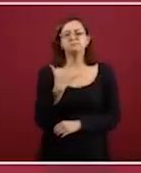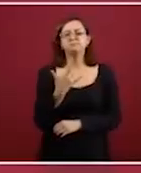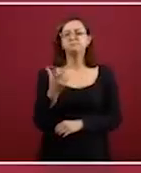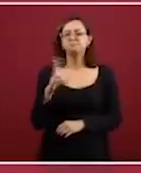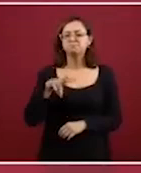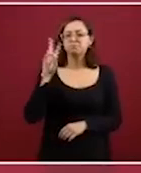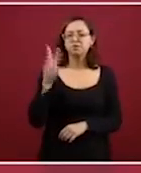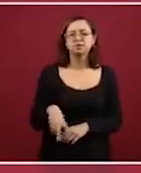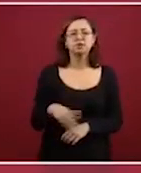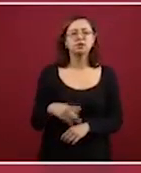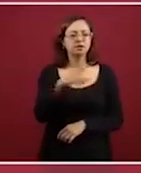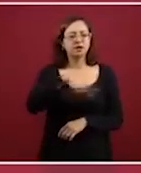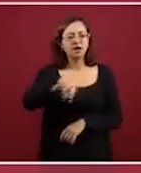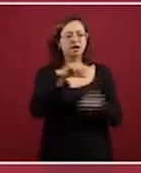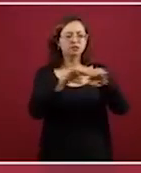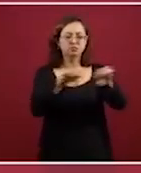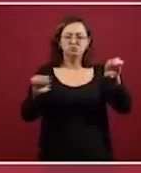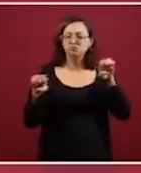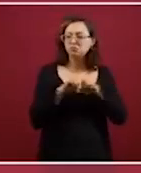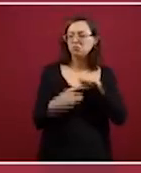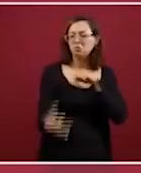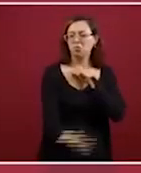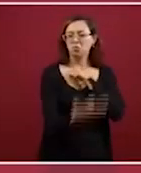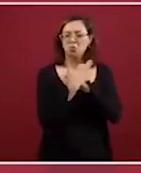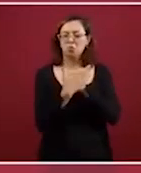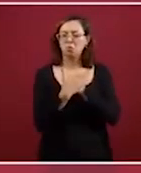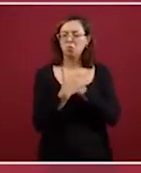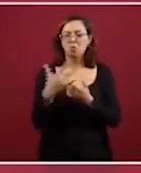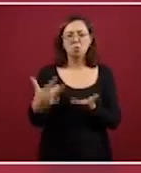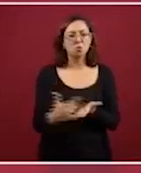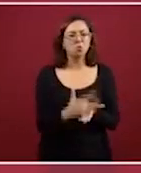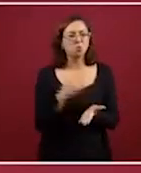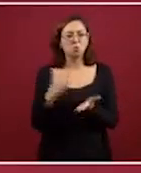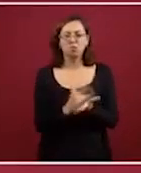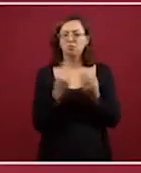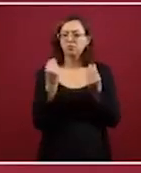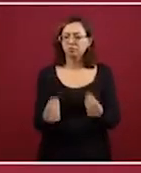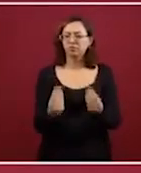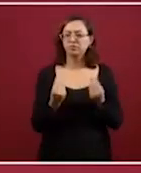apoyado, muy respaldado, porque fue una operación